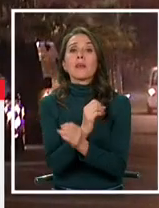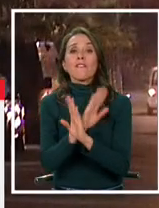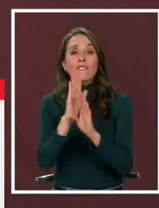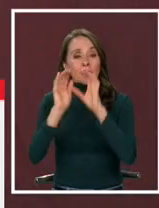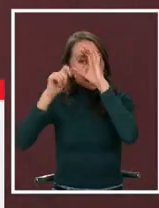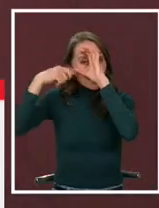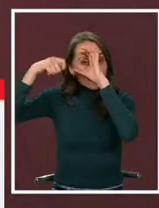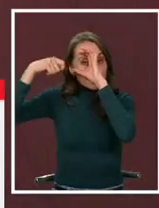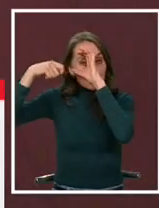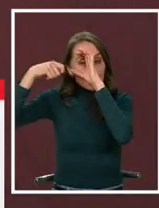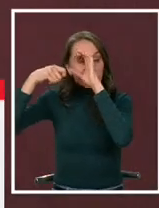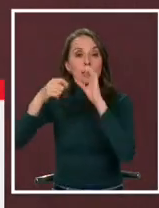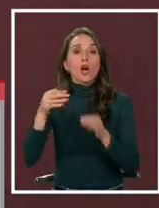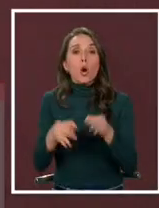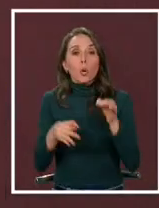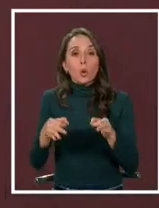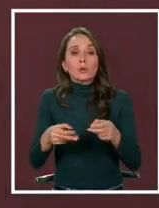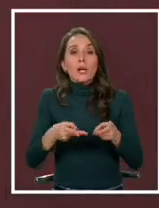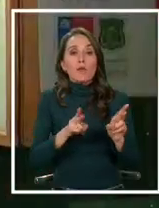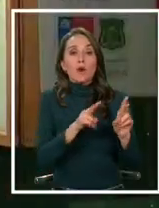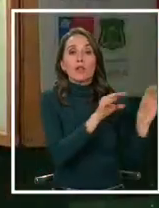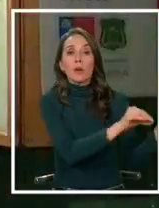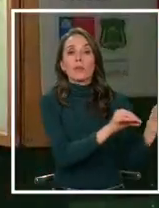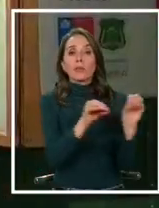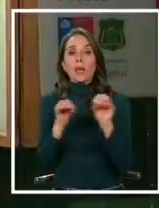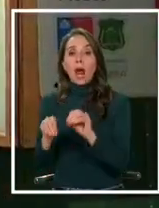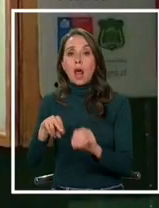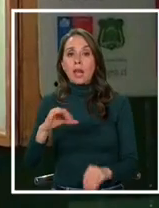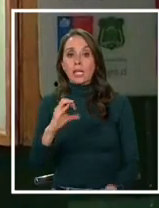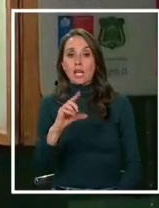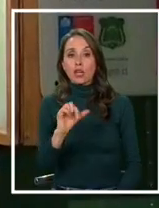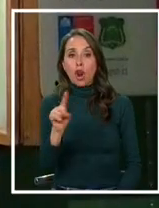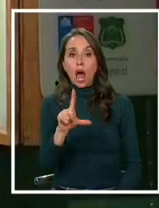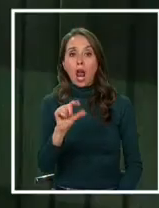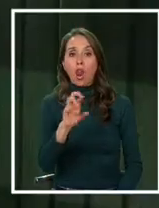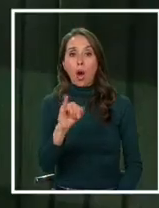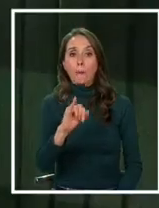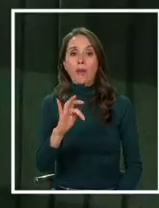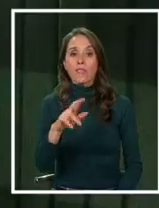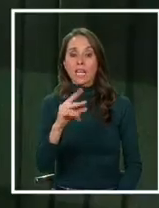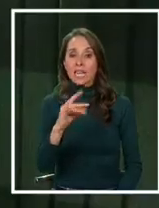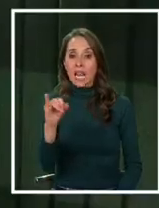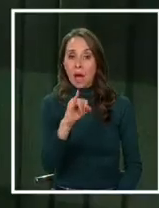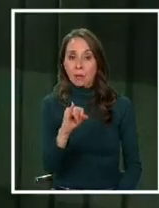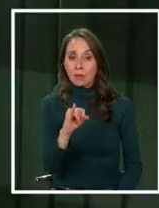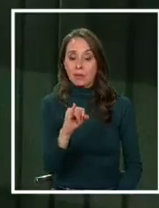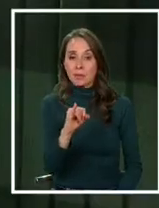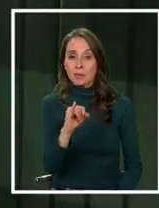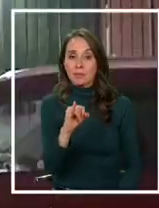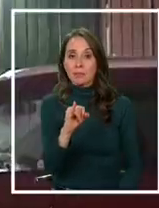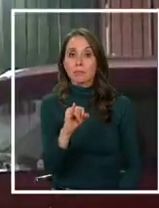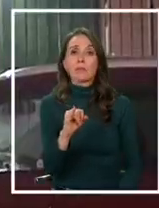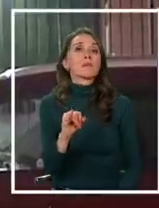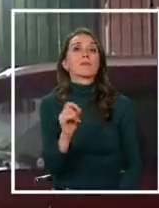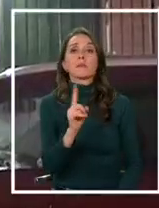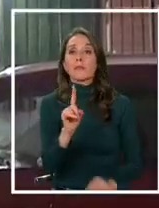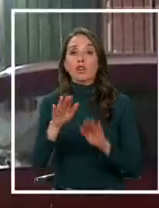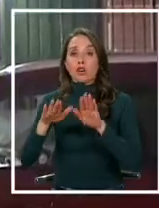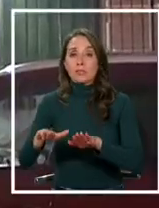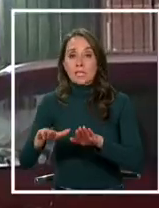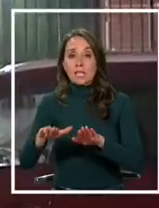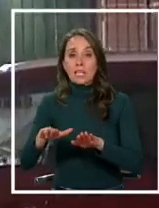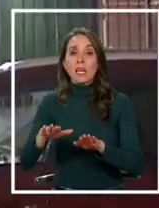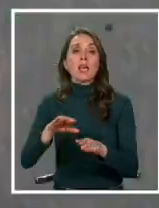edición la justicia accedió al traslado de Nicolás López Fernández eso sí no se quedará en la